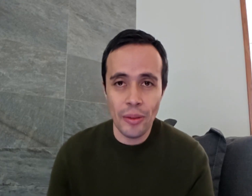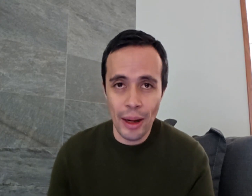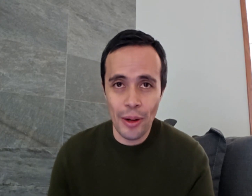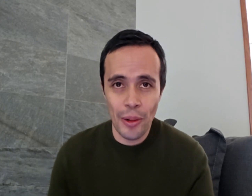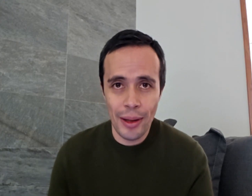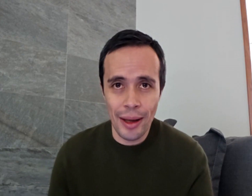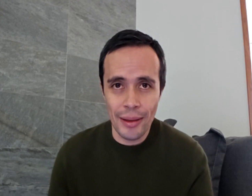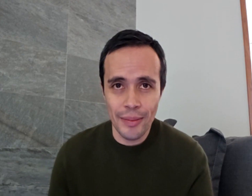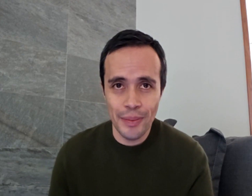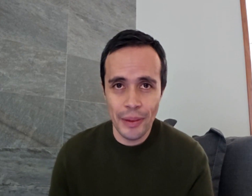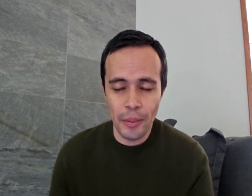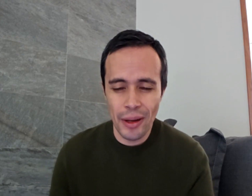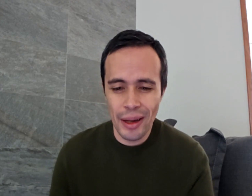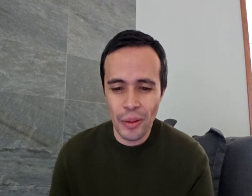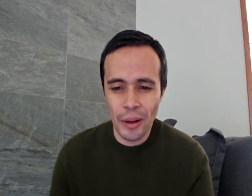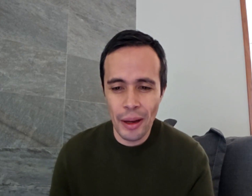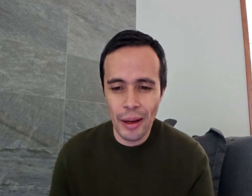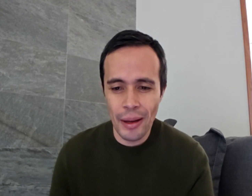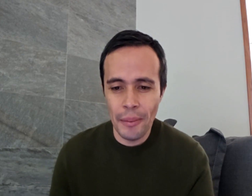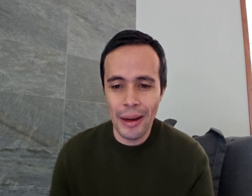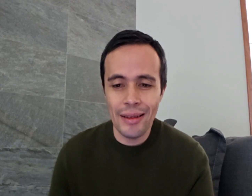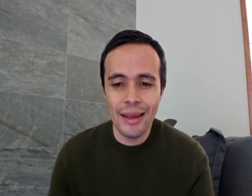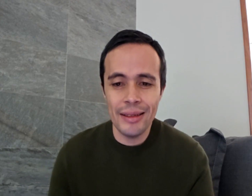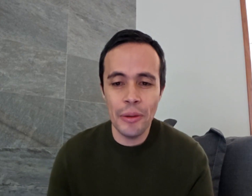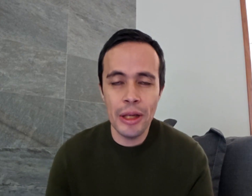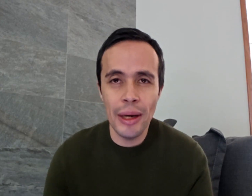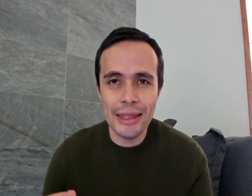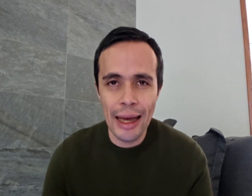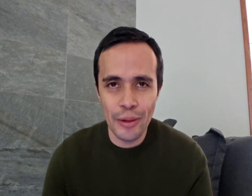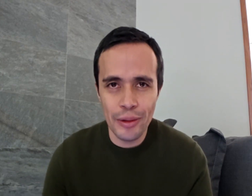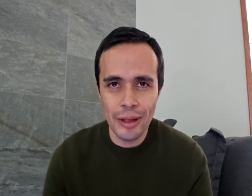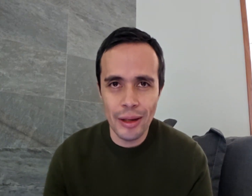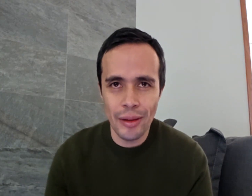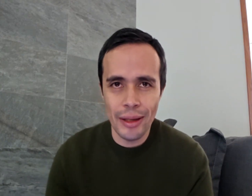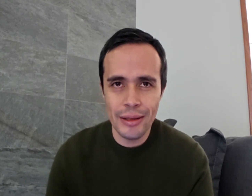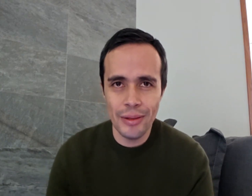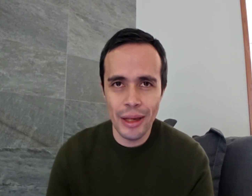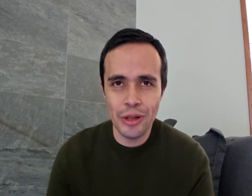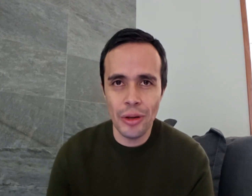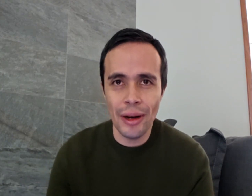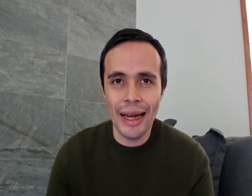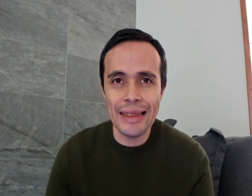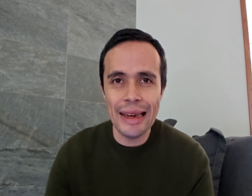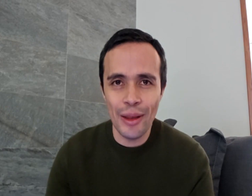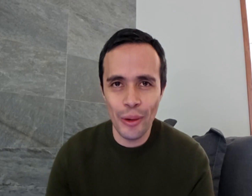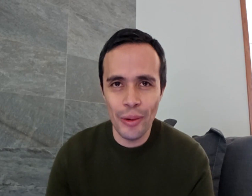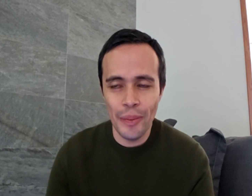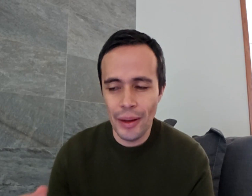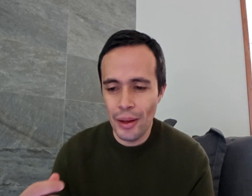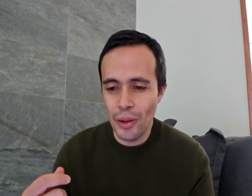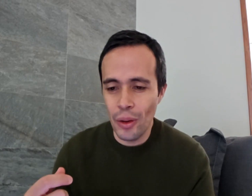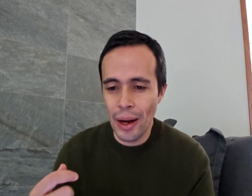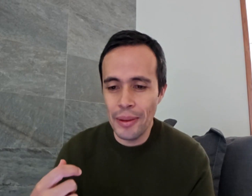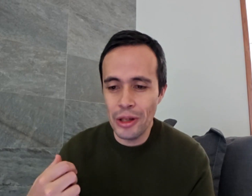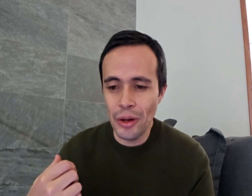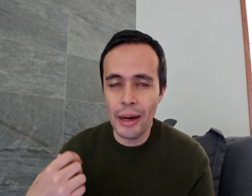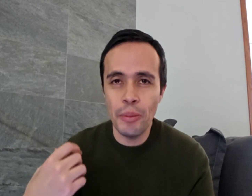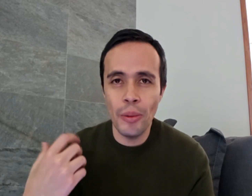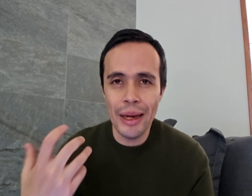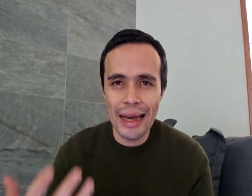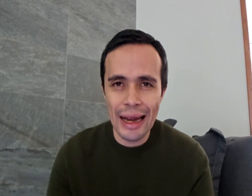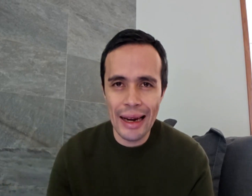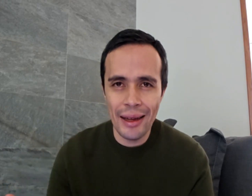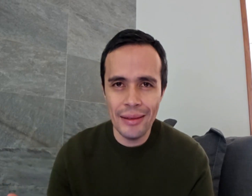eso hay que tomarlo en cuenta, porque no me parece que sea un hecho aislado, sino es un hecho concatenado con una